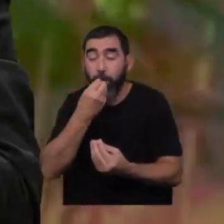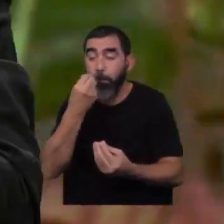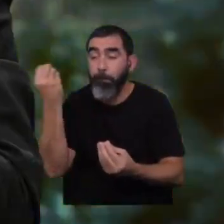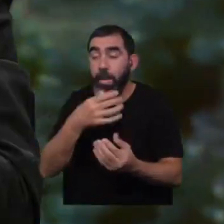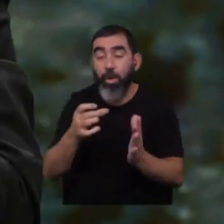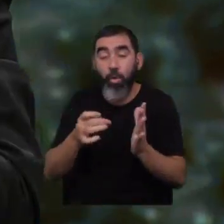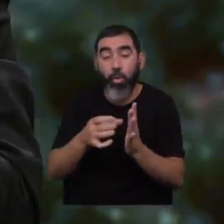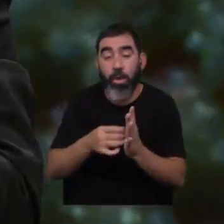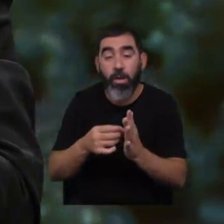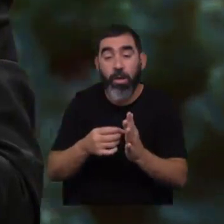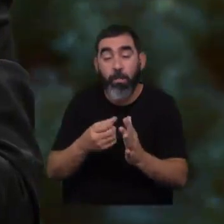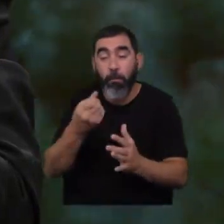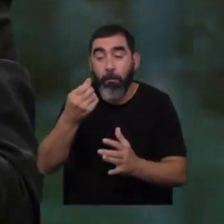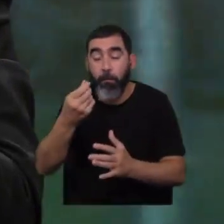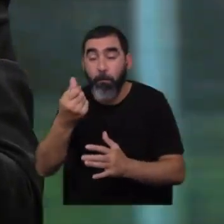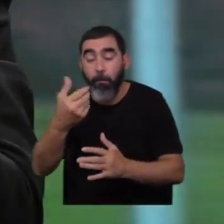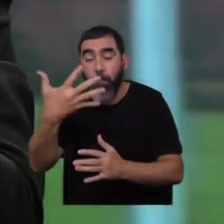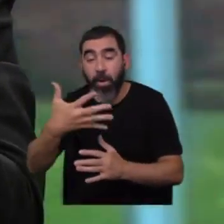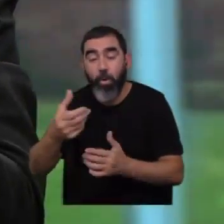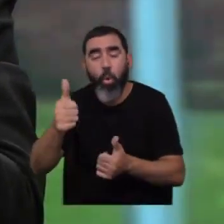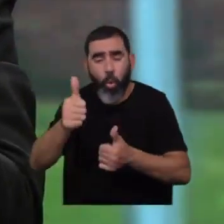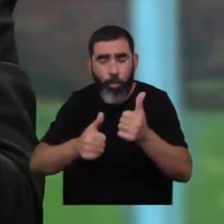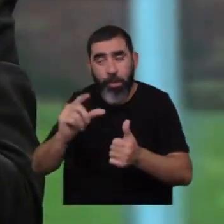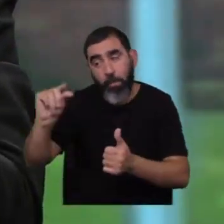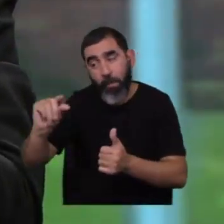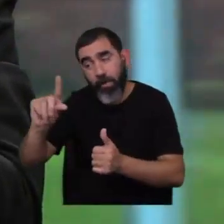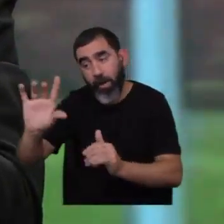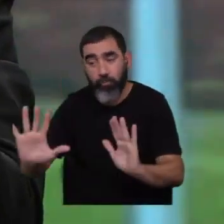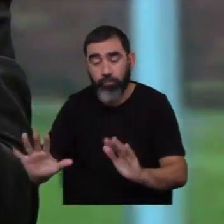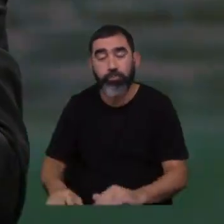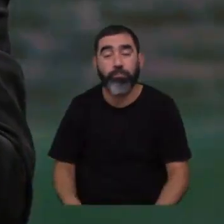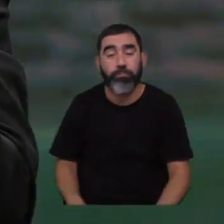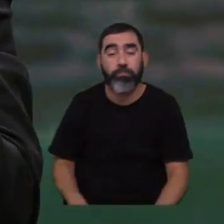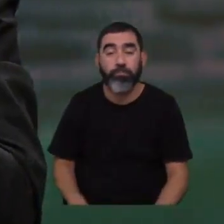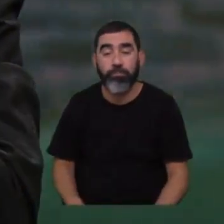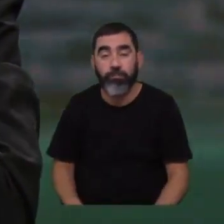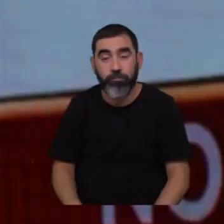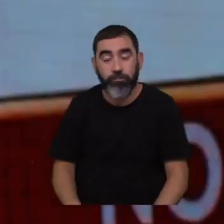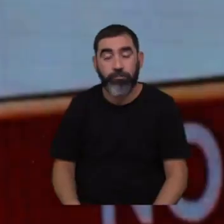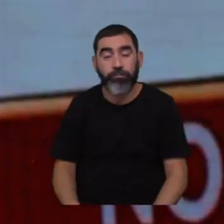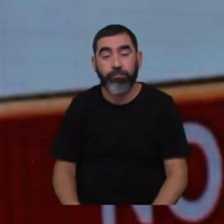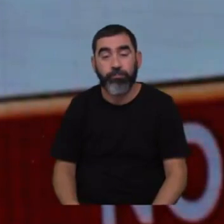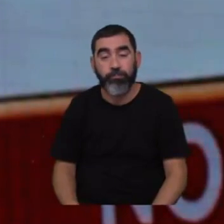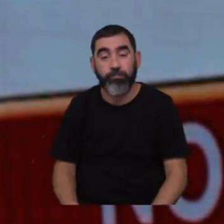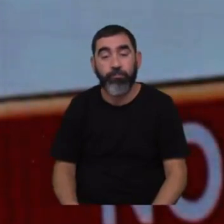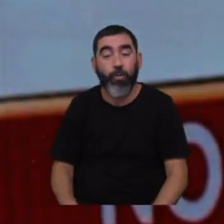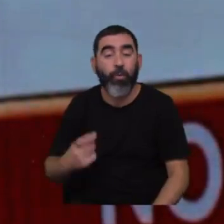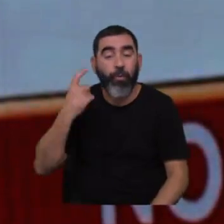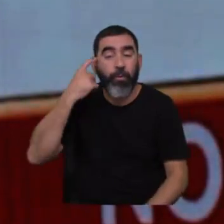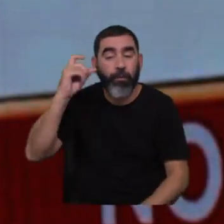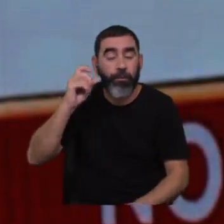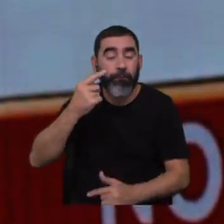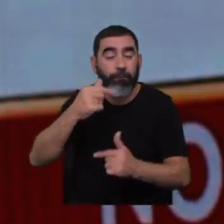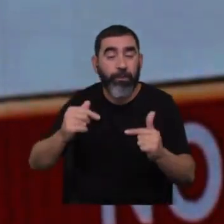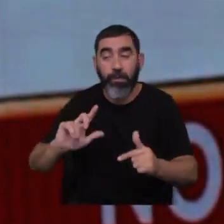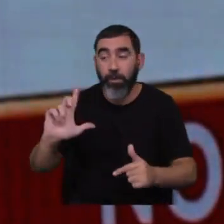calidad, de mejor precio también, compite perfectamente contra otro de menor calidad y menor precio. Sí, no es solamente la variable. O cuando inventás o pones en mercado un producto